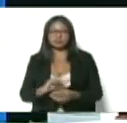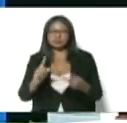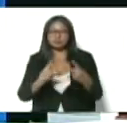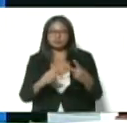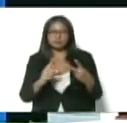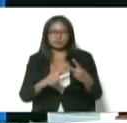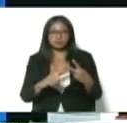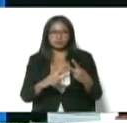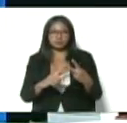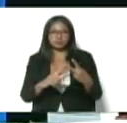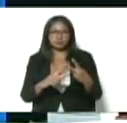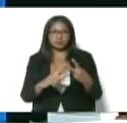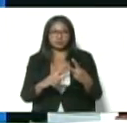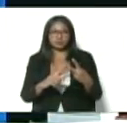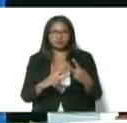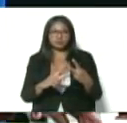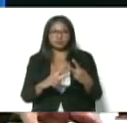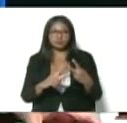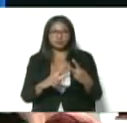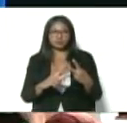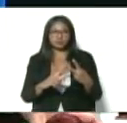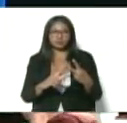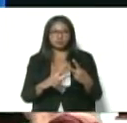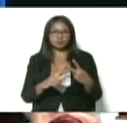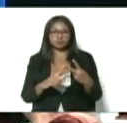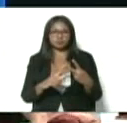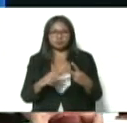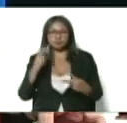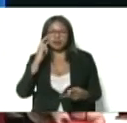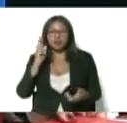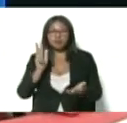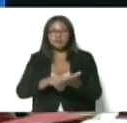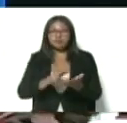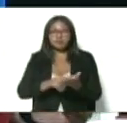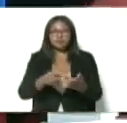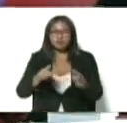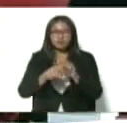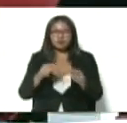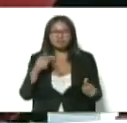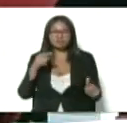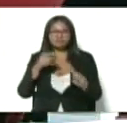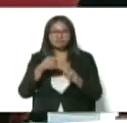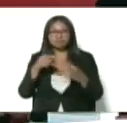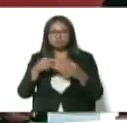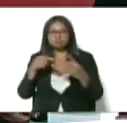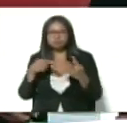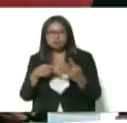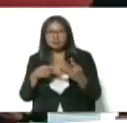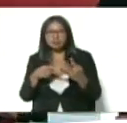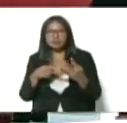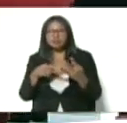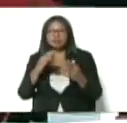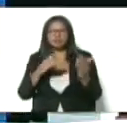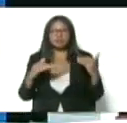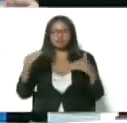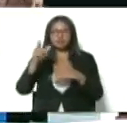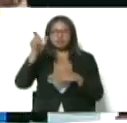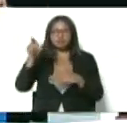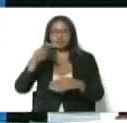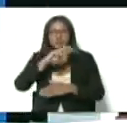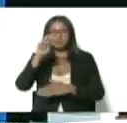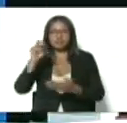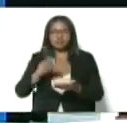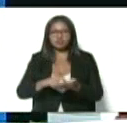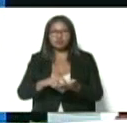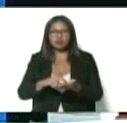pues el la aprobación para la asignación designación del superintendente nacional